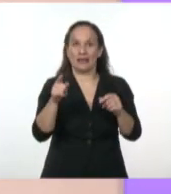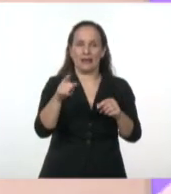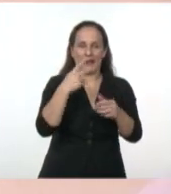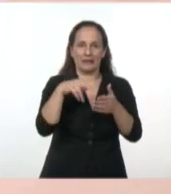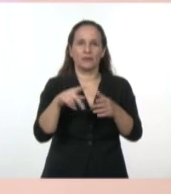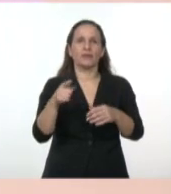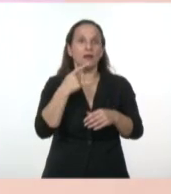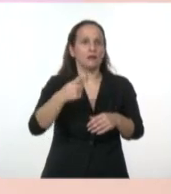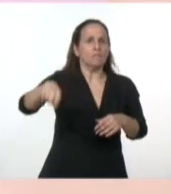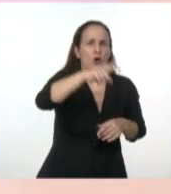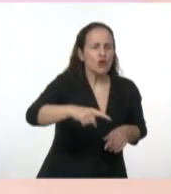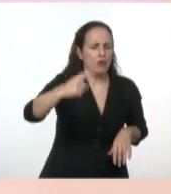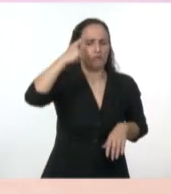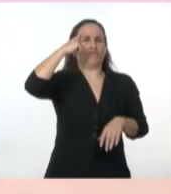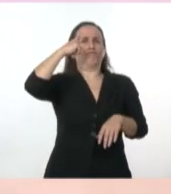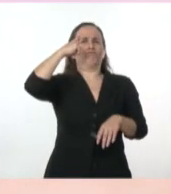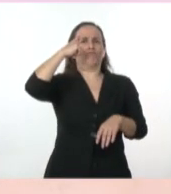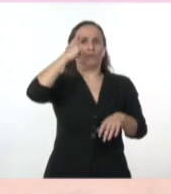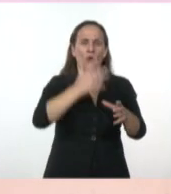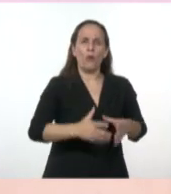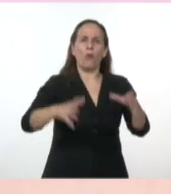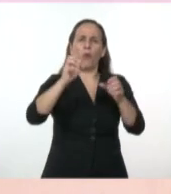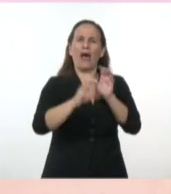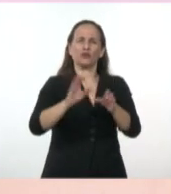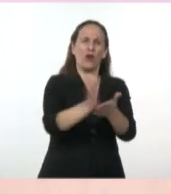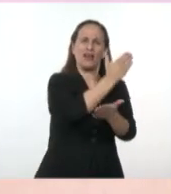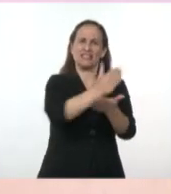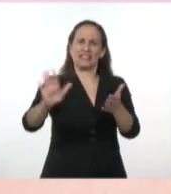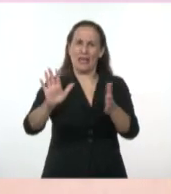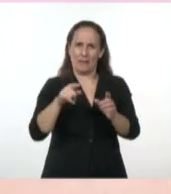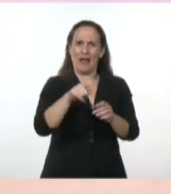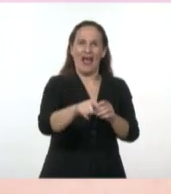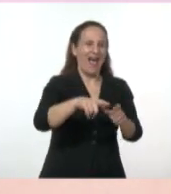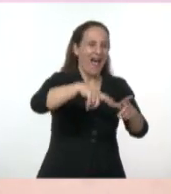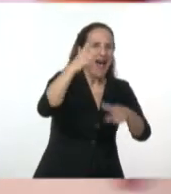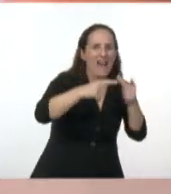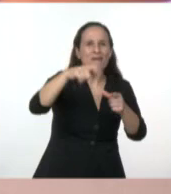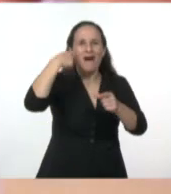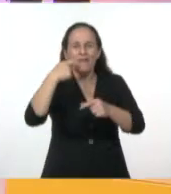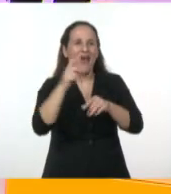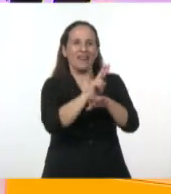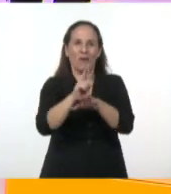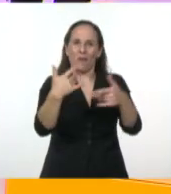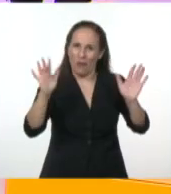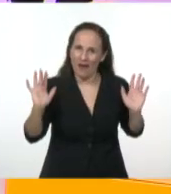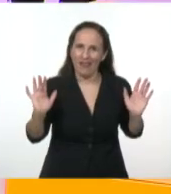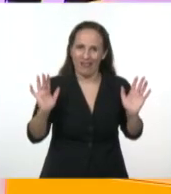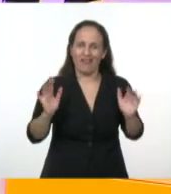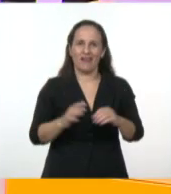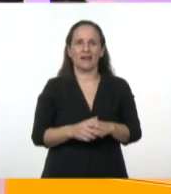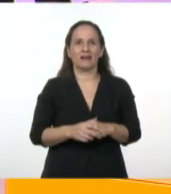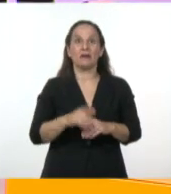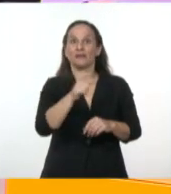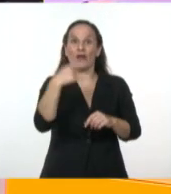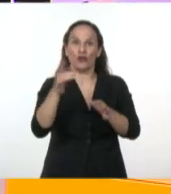Si tomamos conciencia y además separamos la basura, podemos dejar de maltratar la biodiversidad. Buenísimo. Ah, ¿y querés volver a leer esta también? Sí.